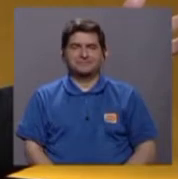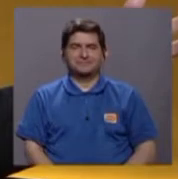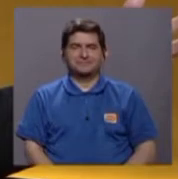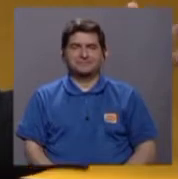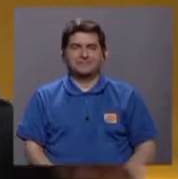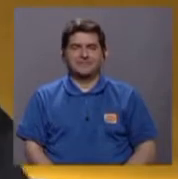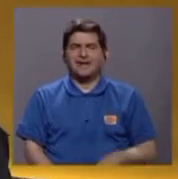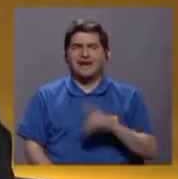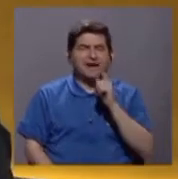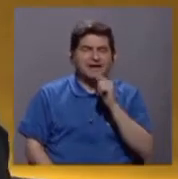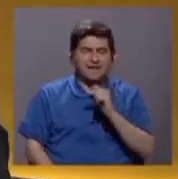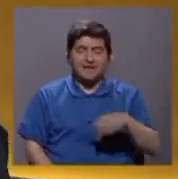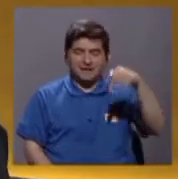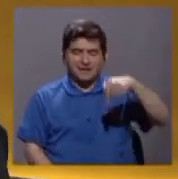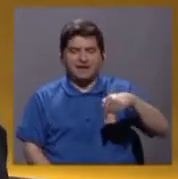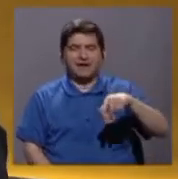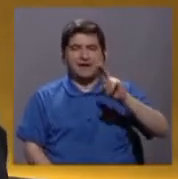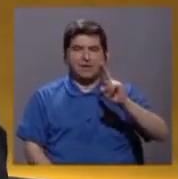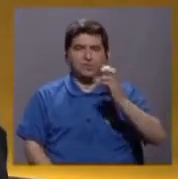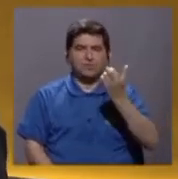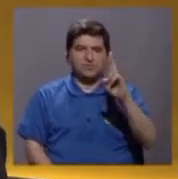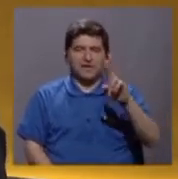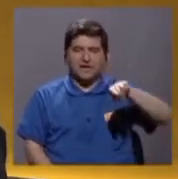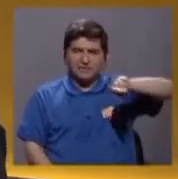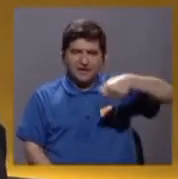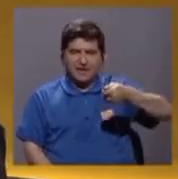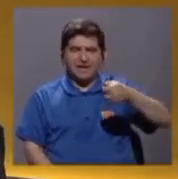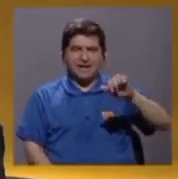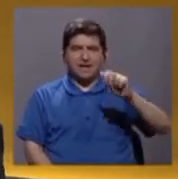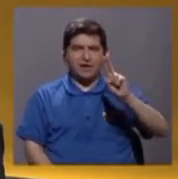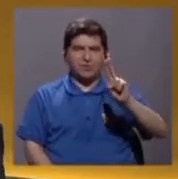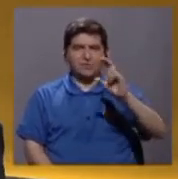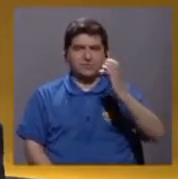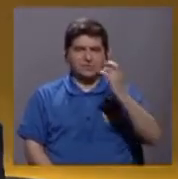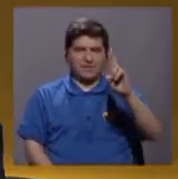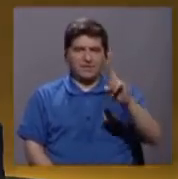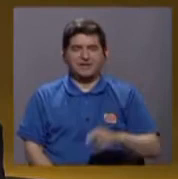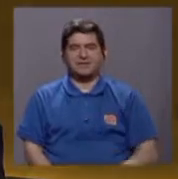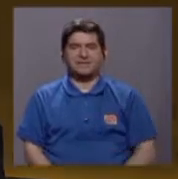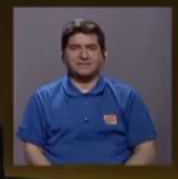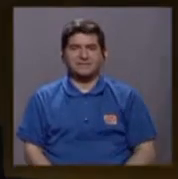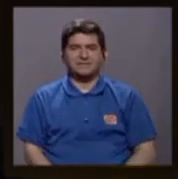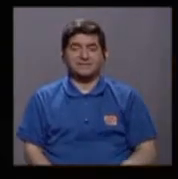nuestro, de la Universidad de Canal UCR